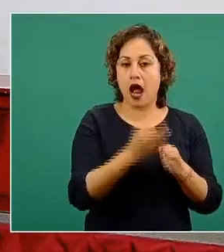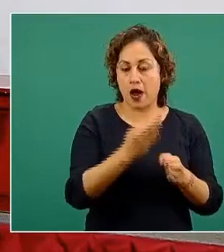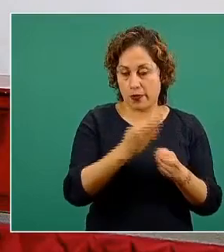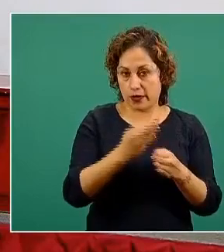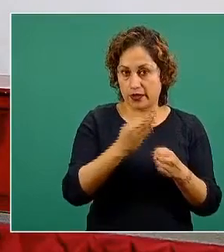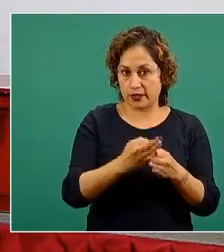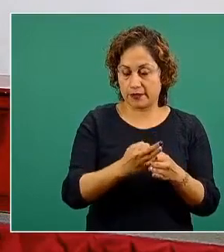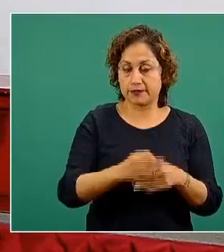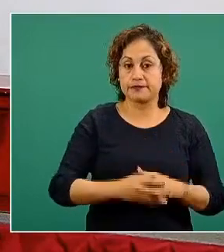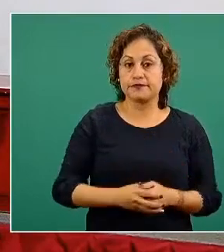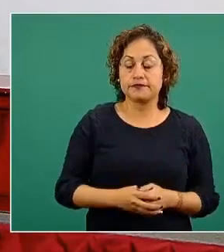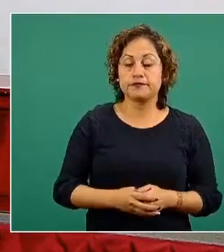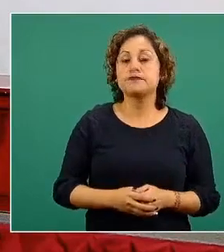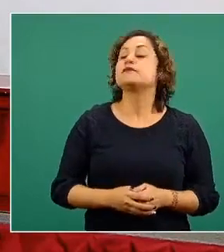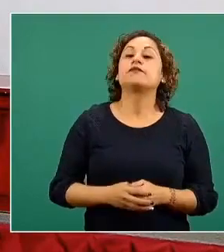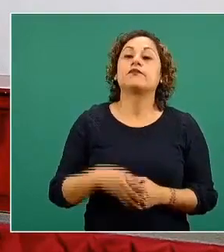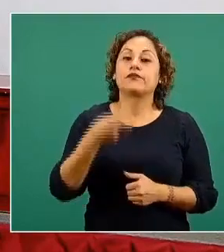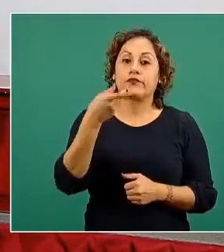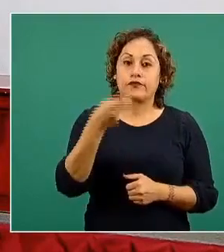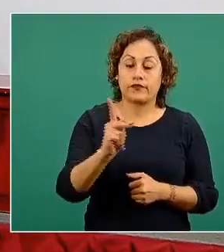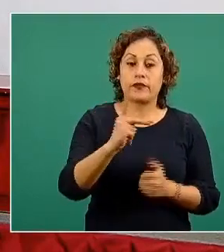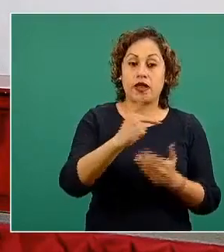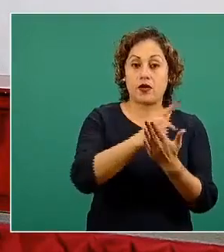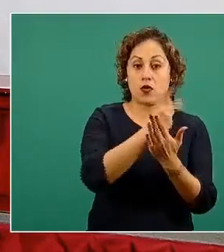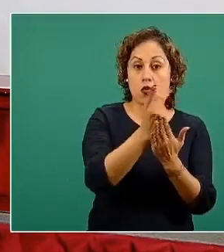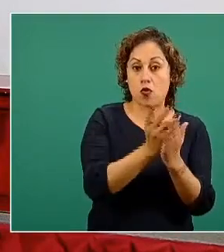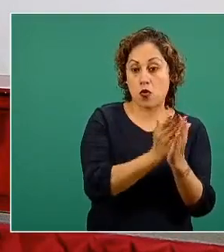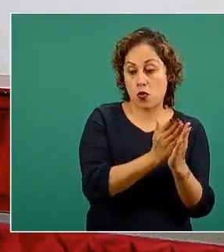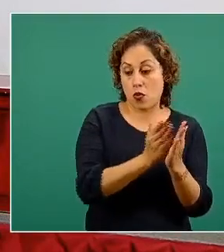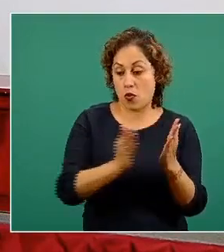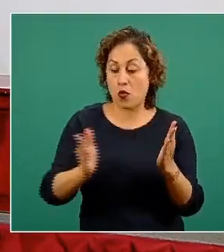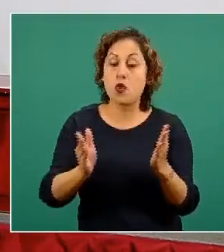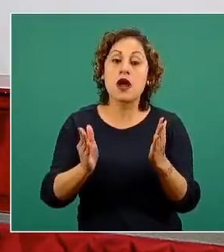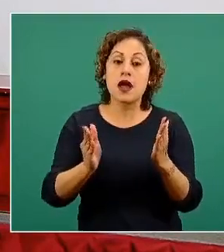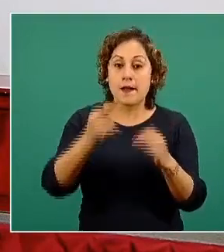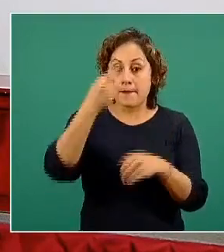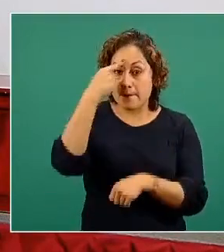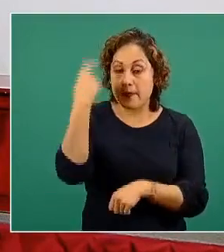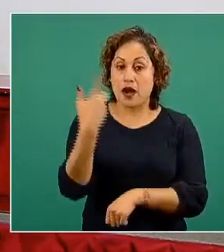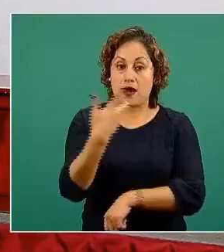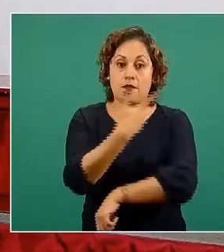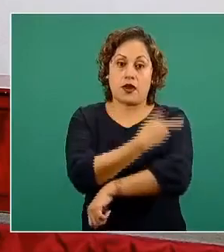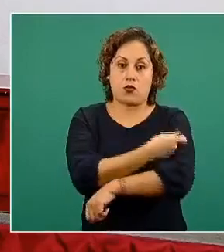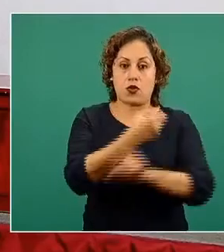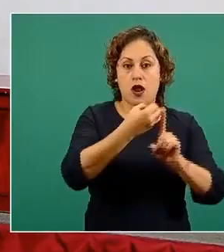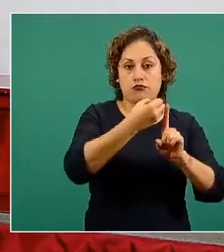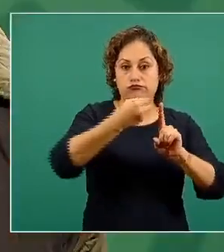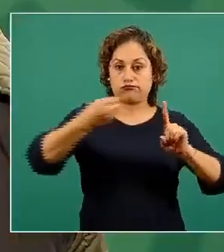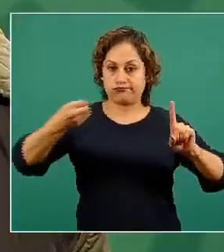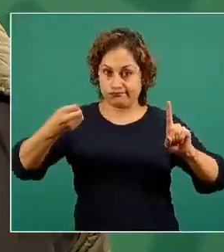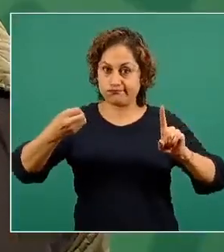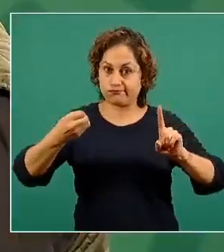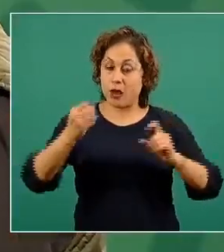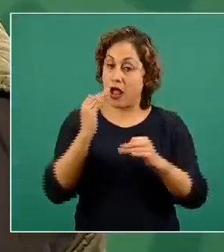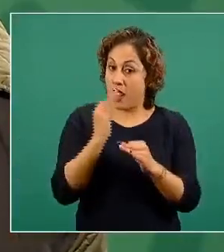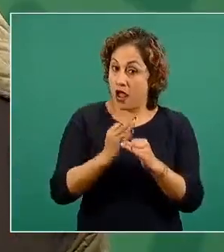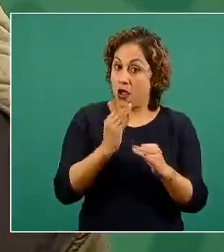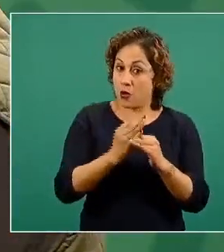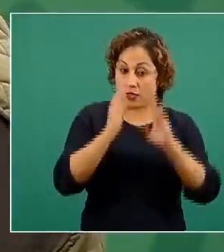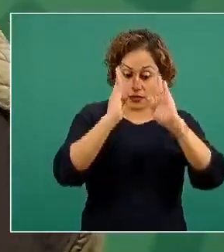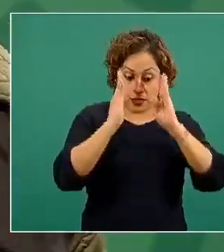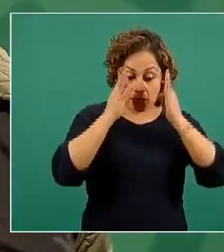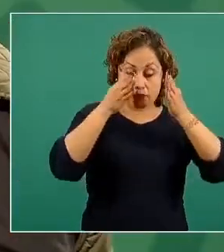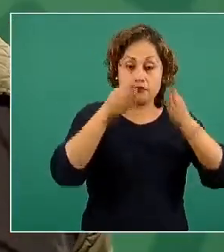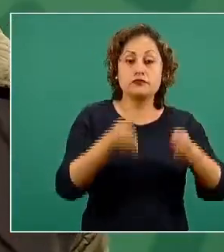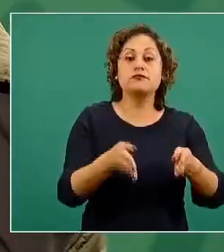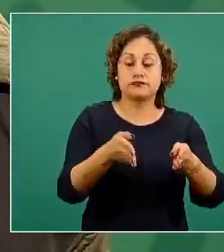Pero el Plan Nacional de Vacunación tiene este orden y en este momento, para poder llevar ese orden, se decidió